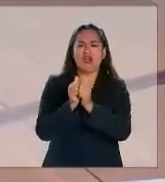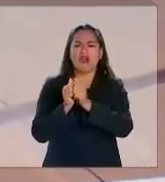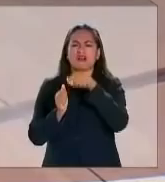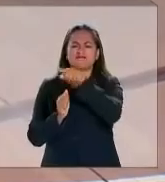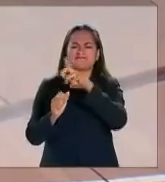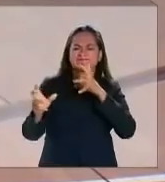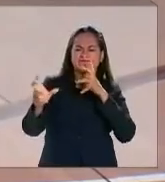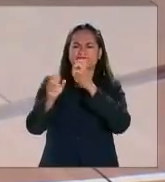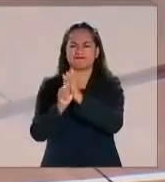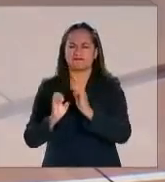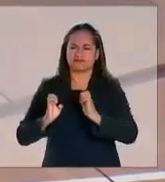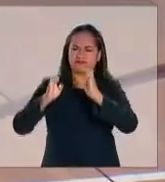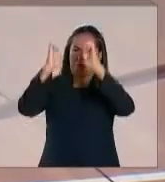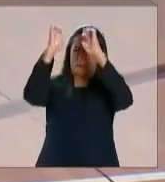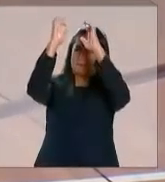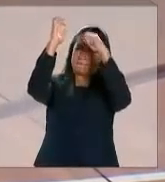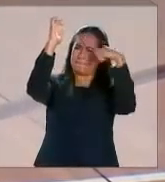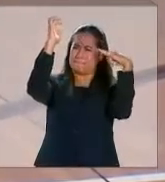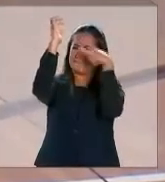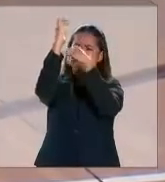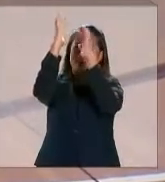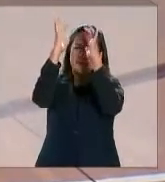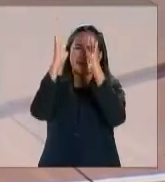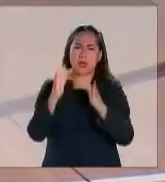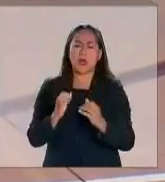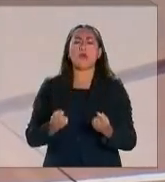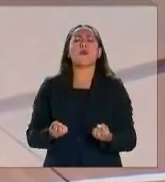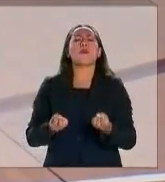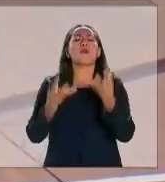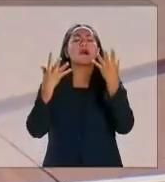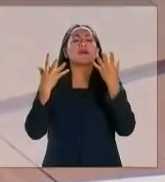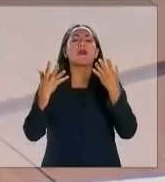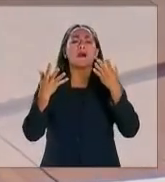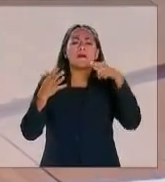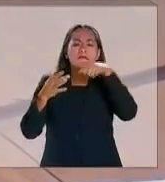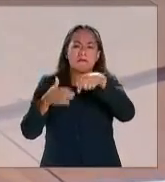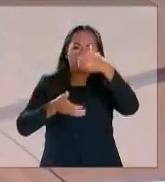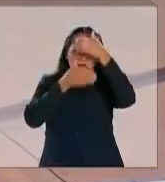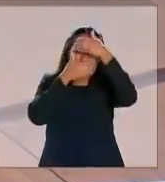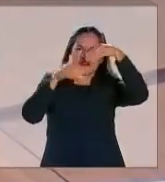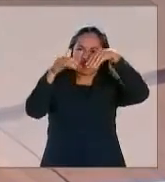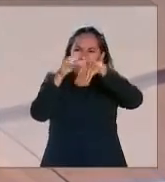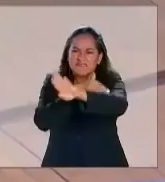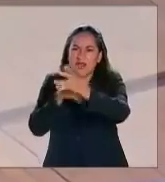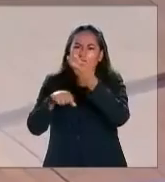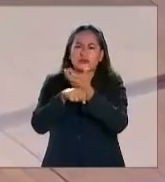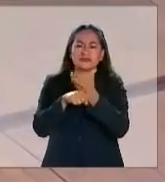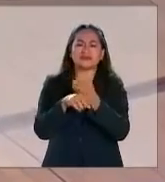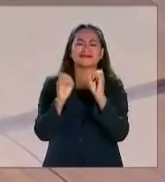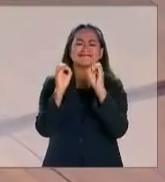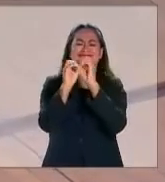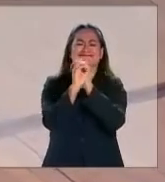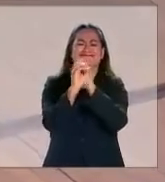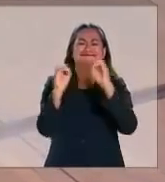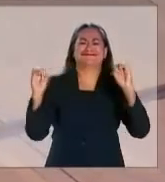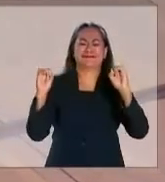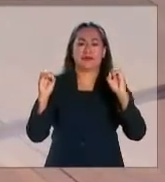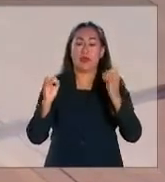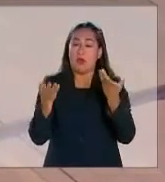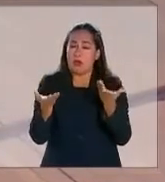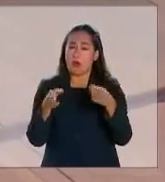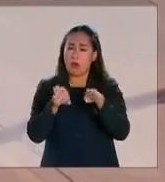méxico cuál es el país al que más exporta texas que es un bastión republicano por mucho